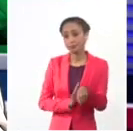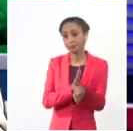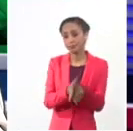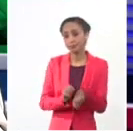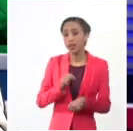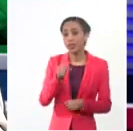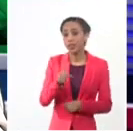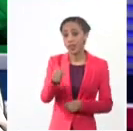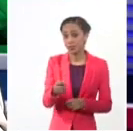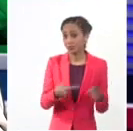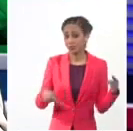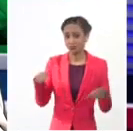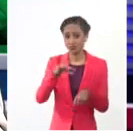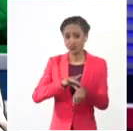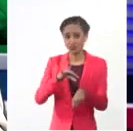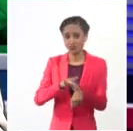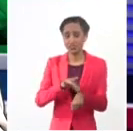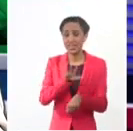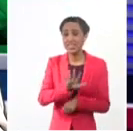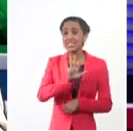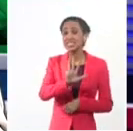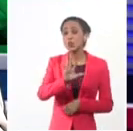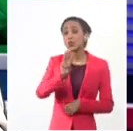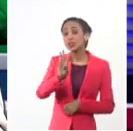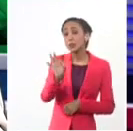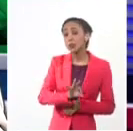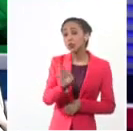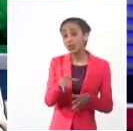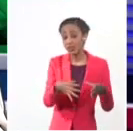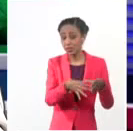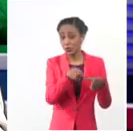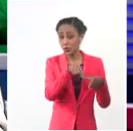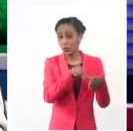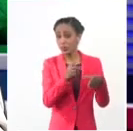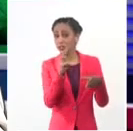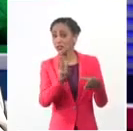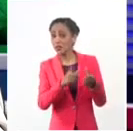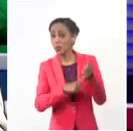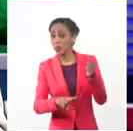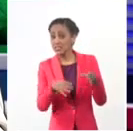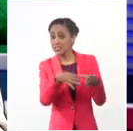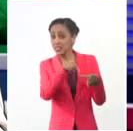concentró el 53% de los casos diagnosticados,